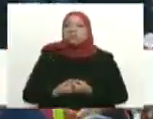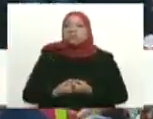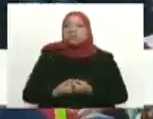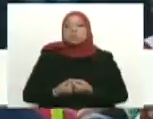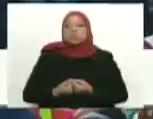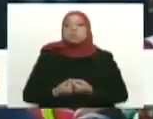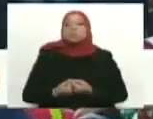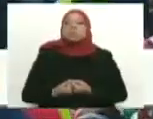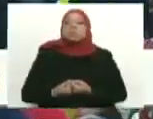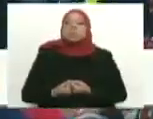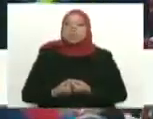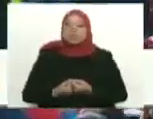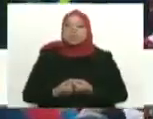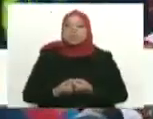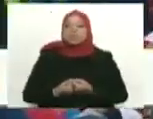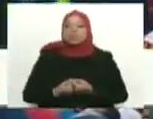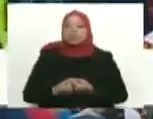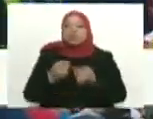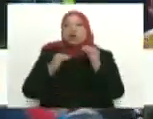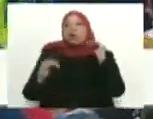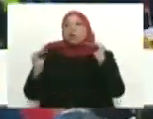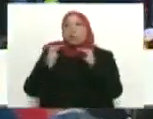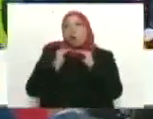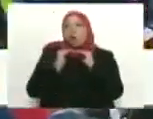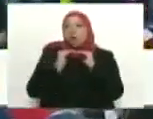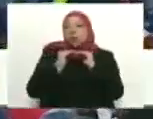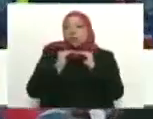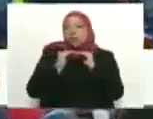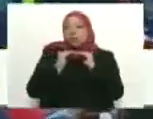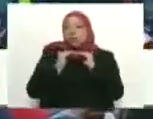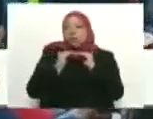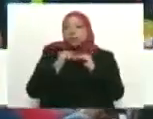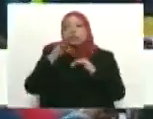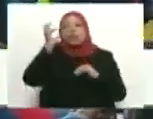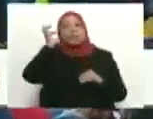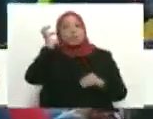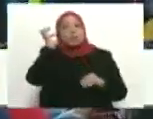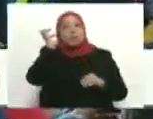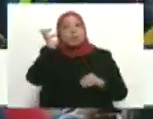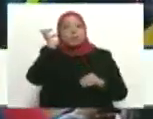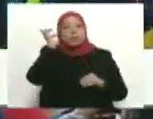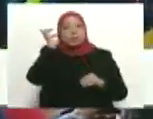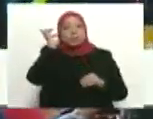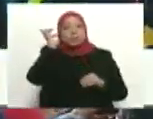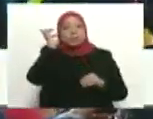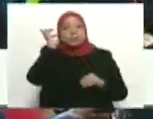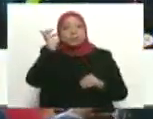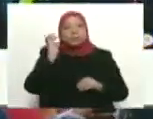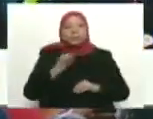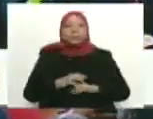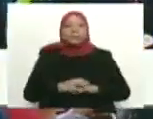Cuando mucho. Lo dejamos tabla entonces. ¿Un chance para las mujeres?